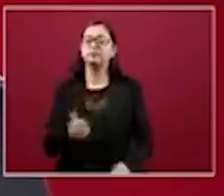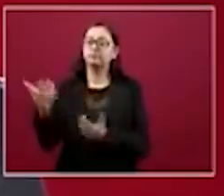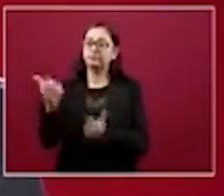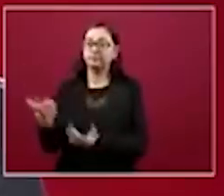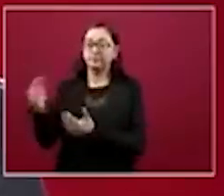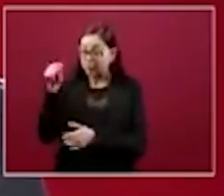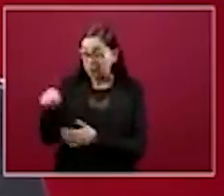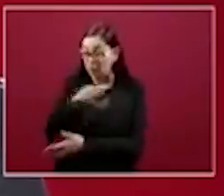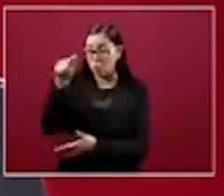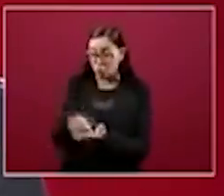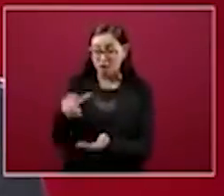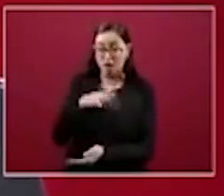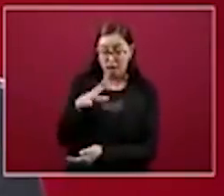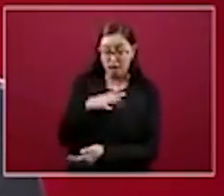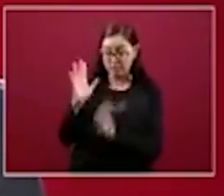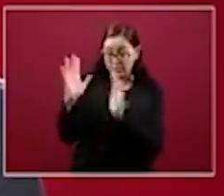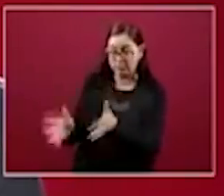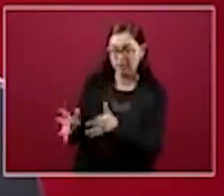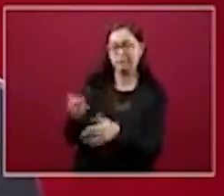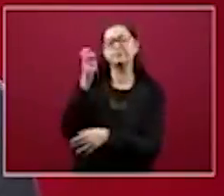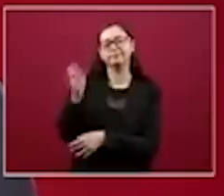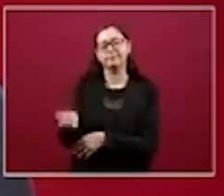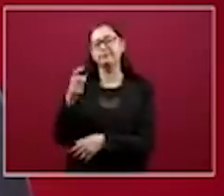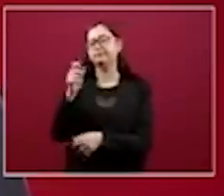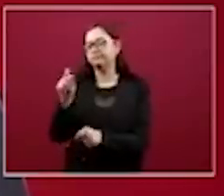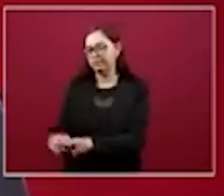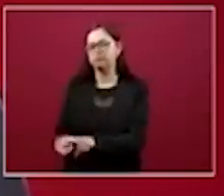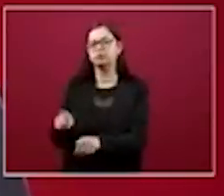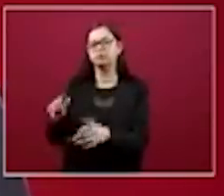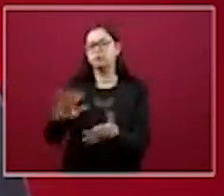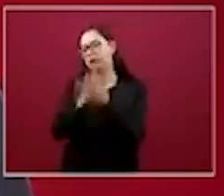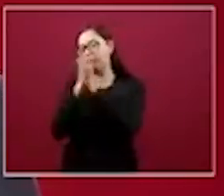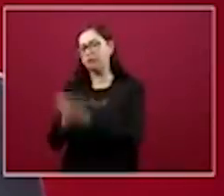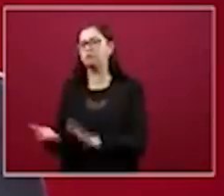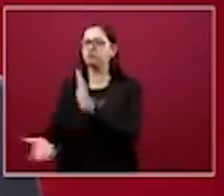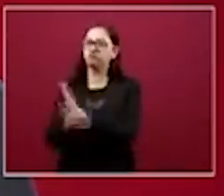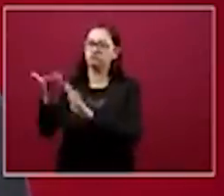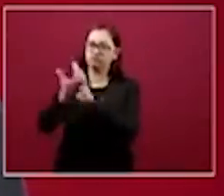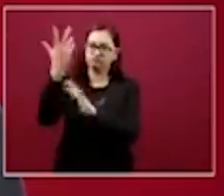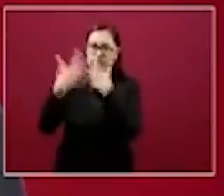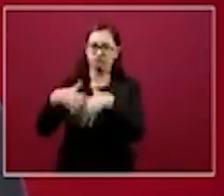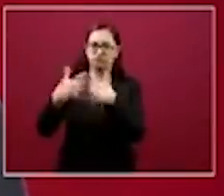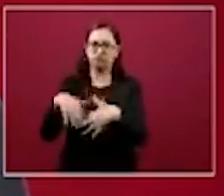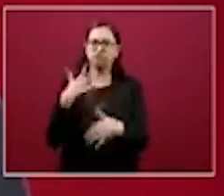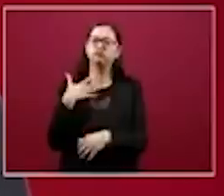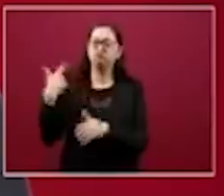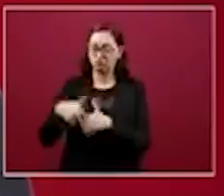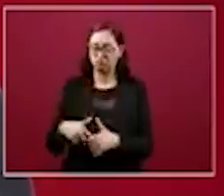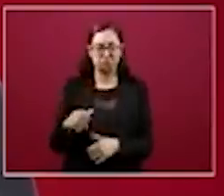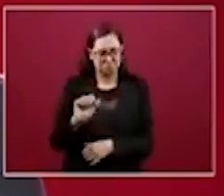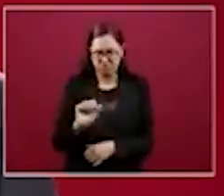es el sitio más adecuado para construir la refinería. Entonces, sí vamos a construir la